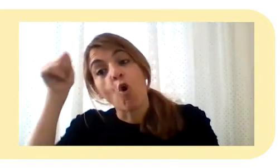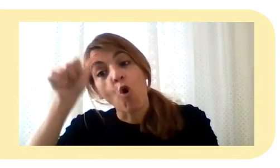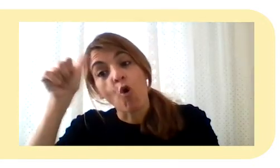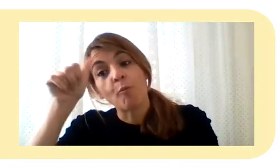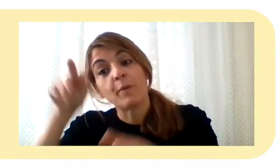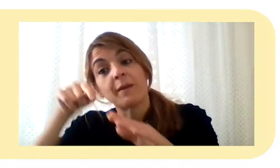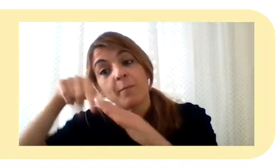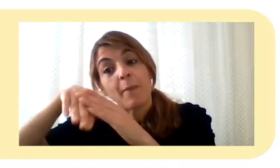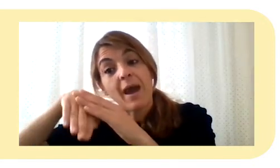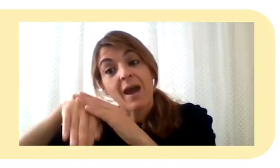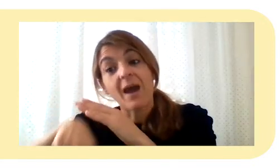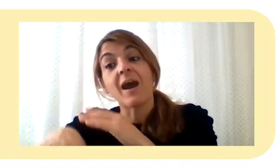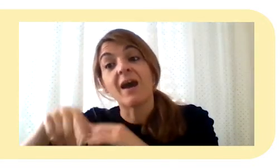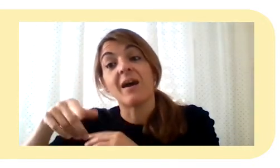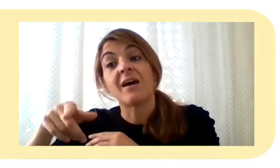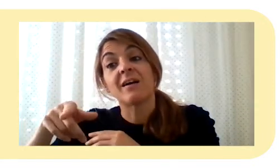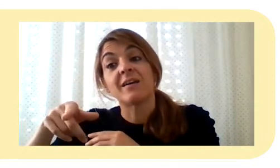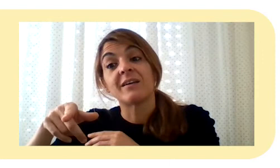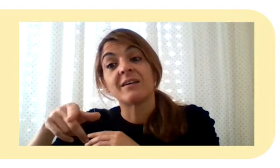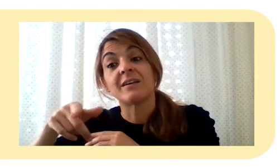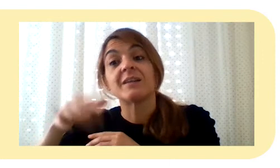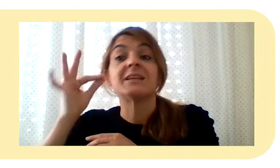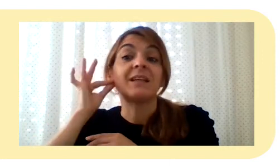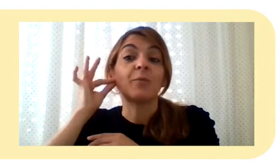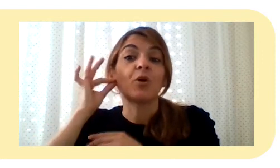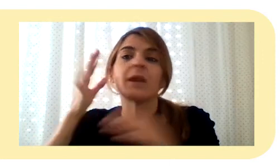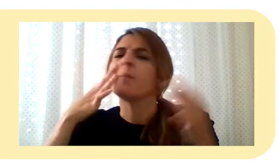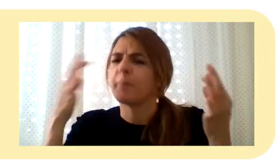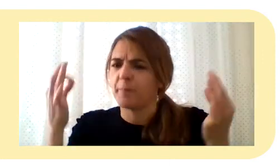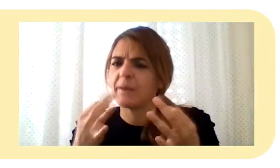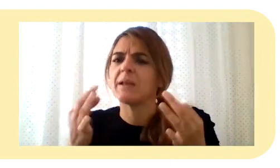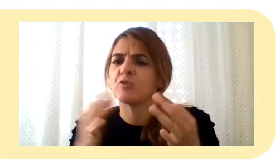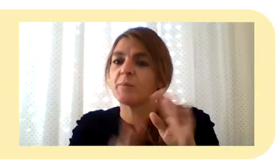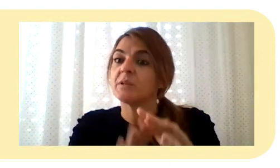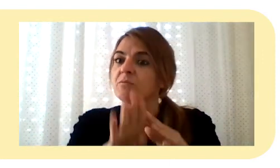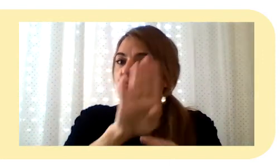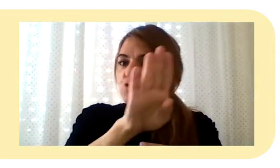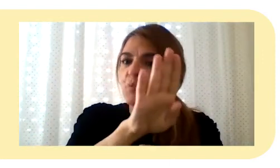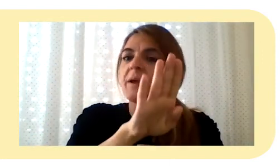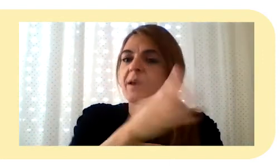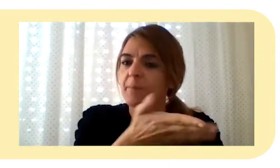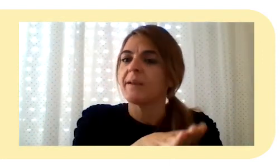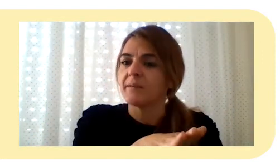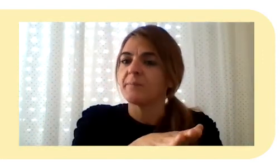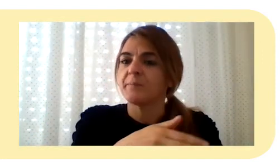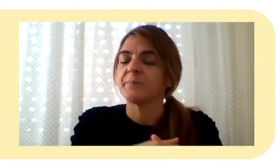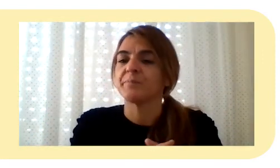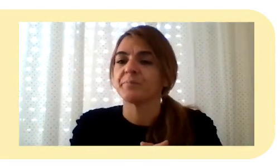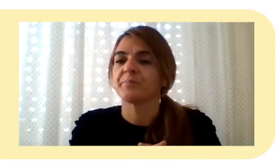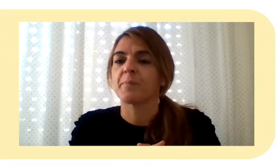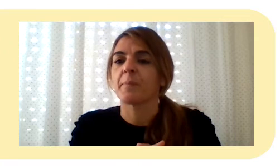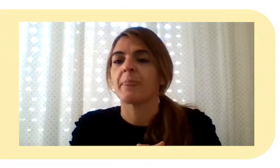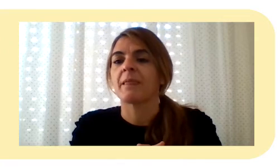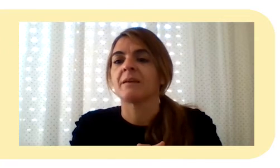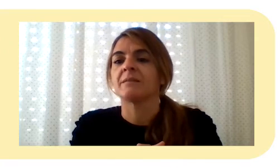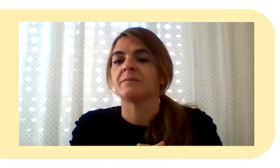su mortalidad a fallecimiento y en las mujeres peligrosamente vamos subiendo en fallecimientos. Pero no creo, a ver, yo